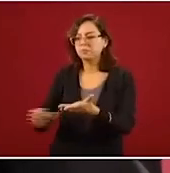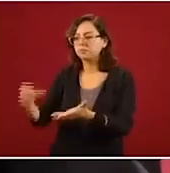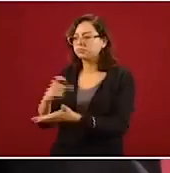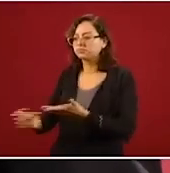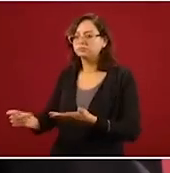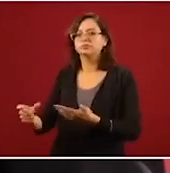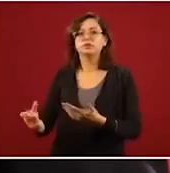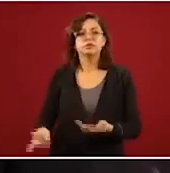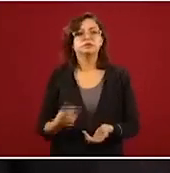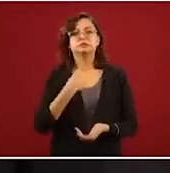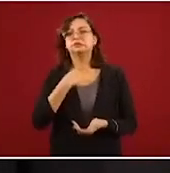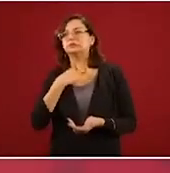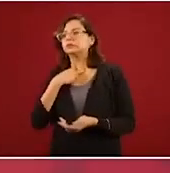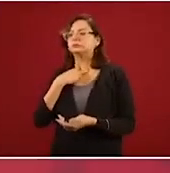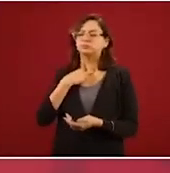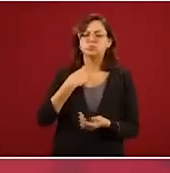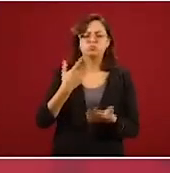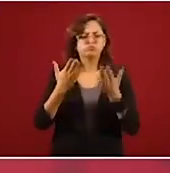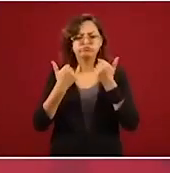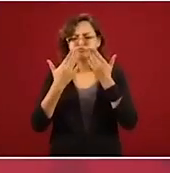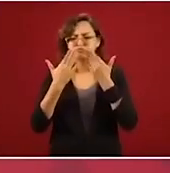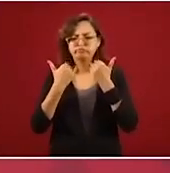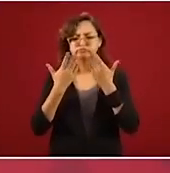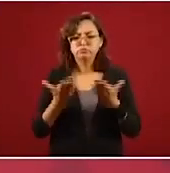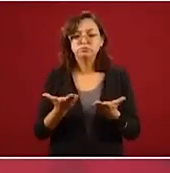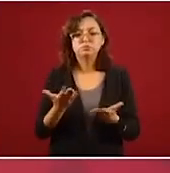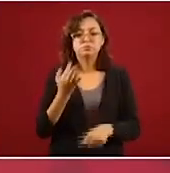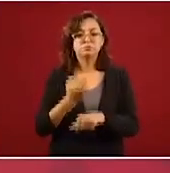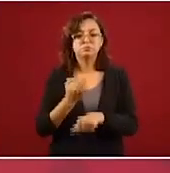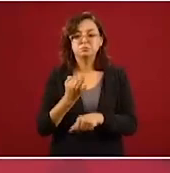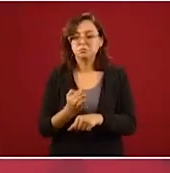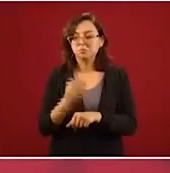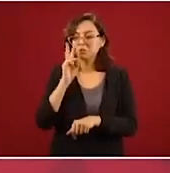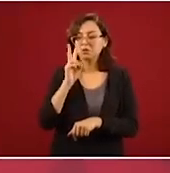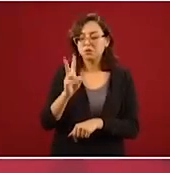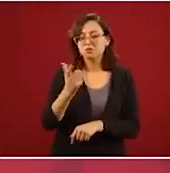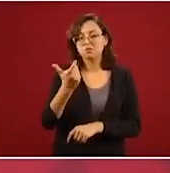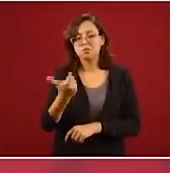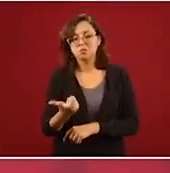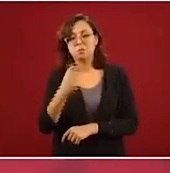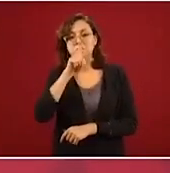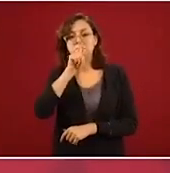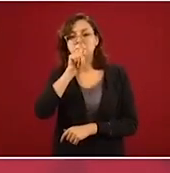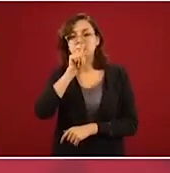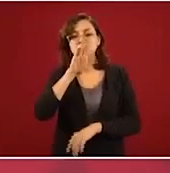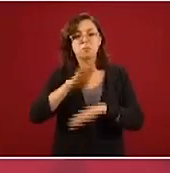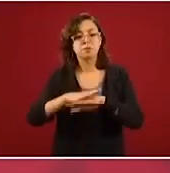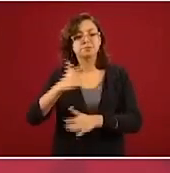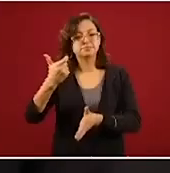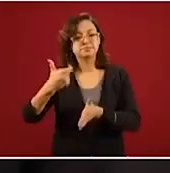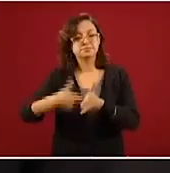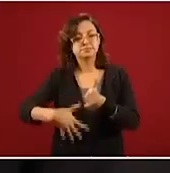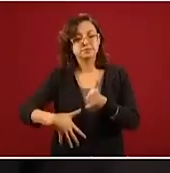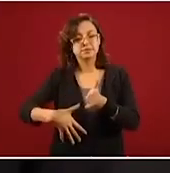crisis de consumo, estamos viendo el precio del pollo, que bajó.